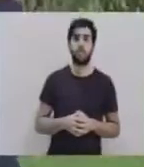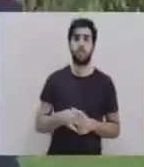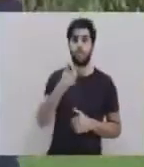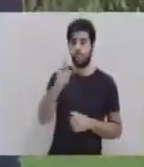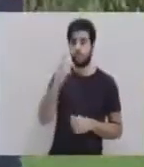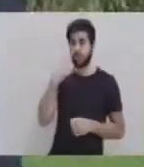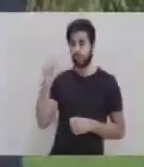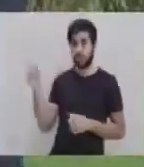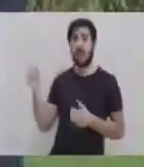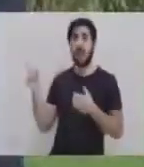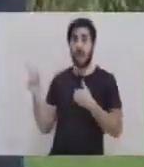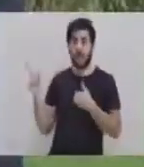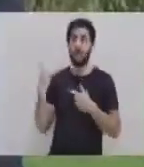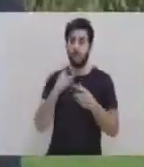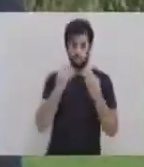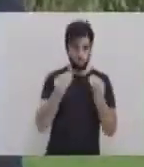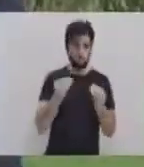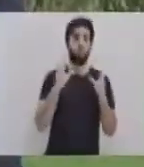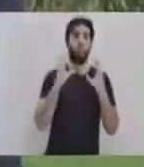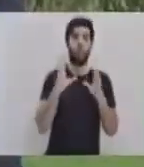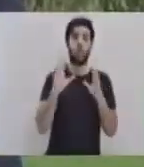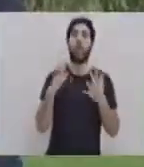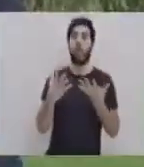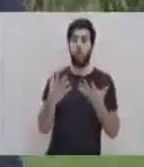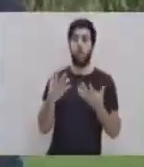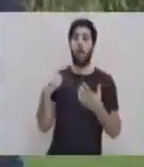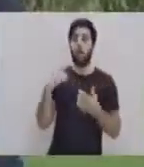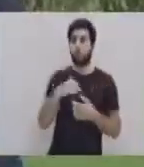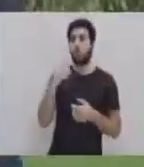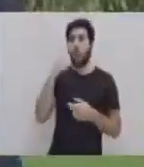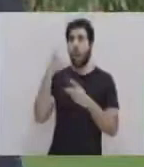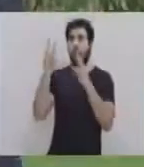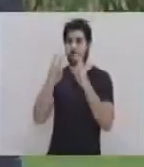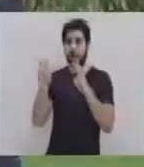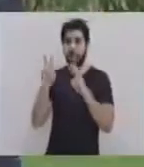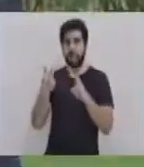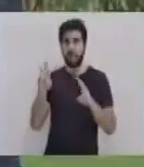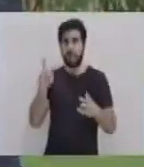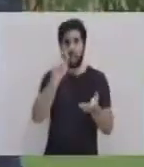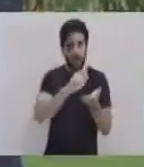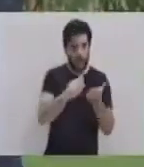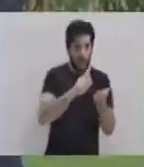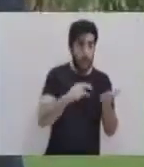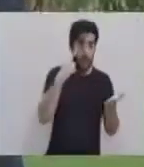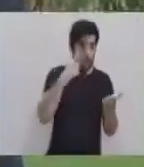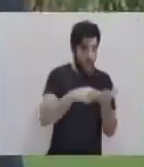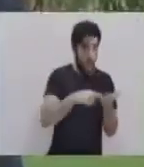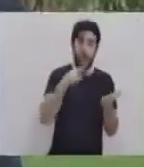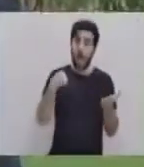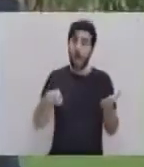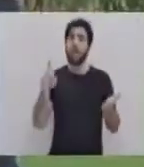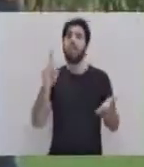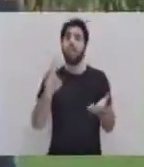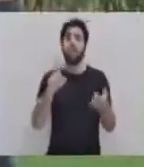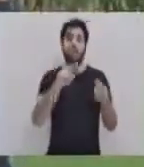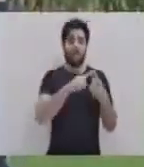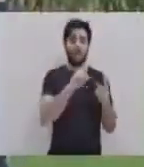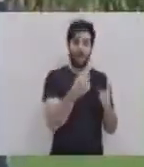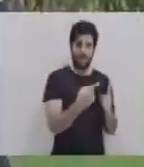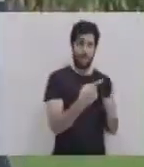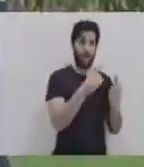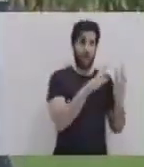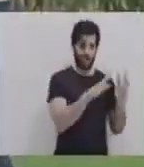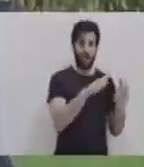Y aquí tenemos que tener mucho cuidado porque tenemos que ir a revisar nuestros apuntes y recordar cuál fue